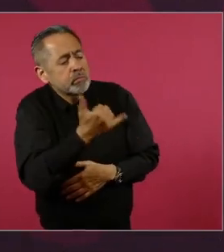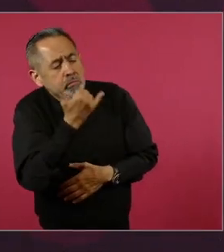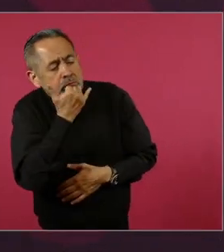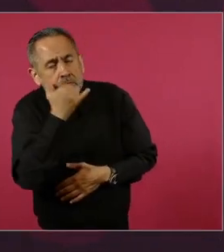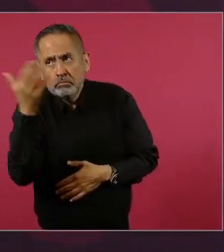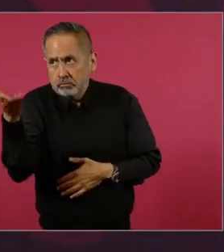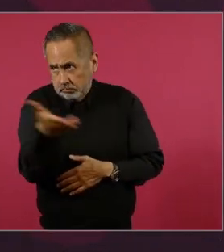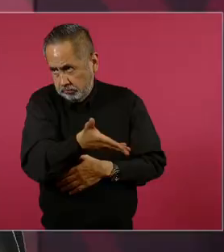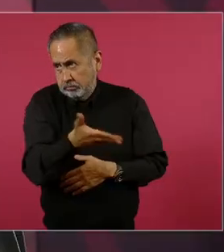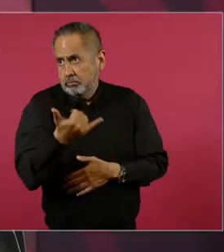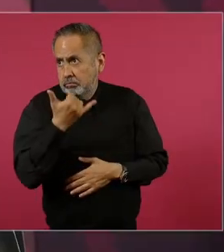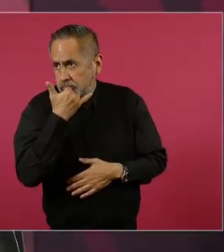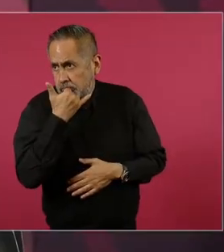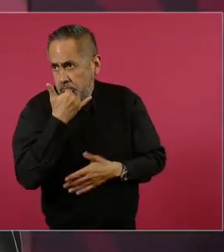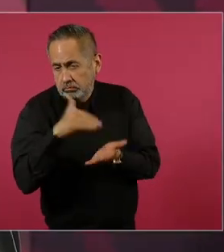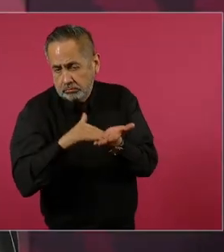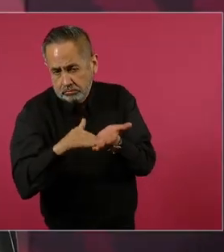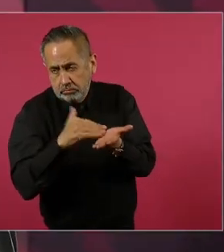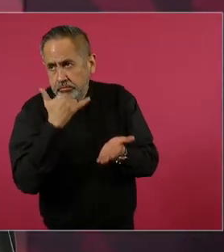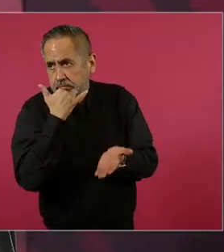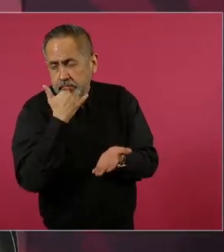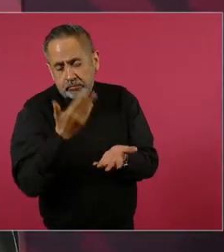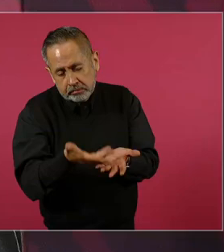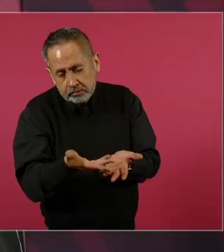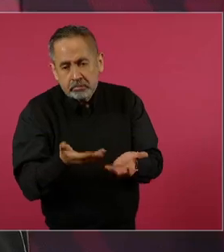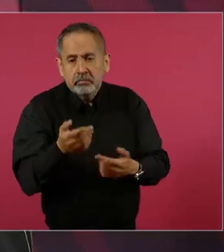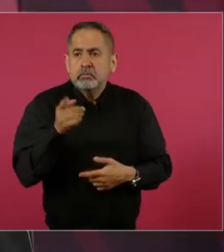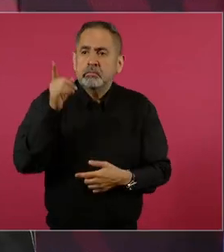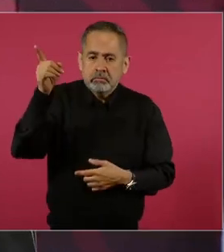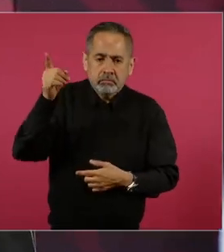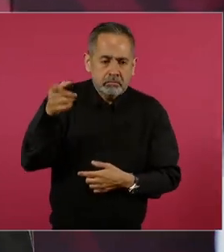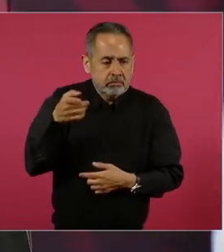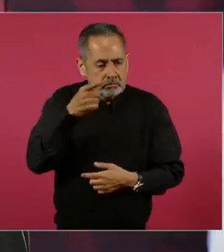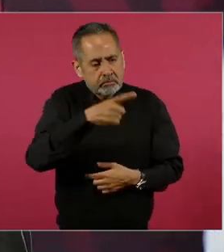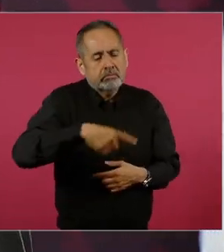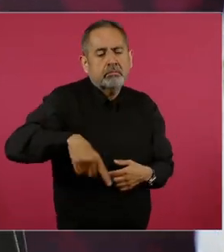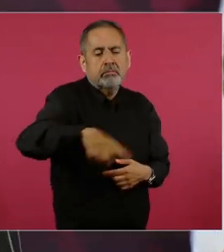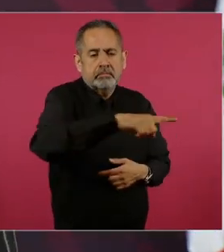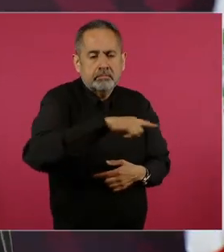que ofrecieran una disculpa